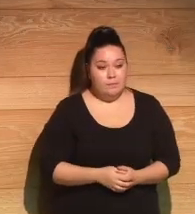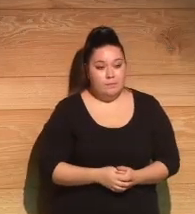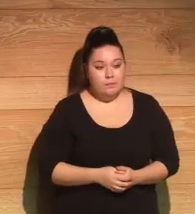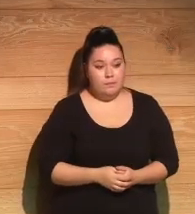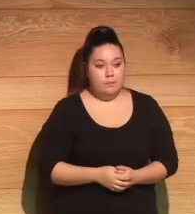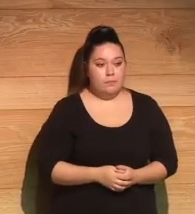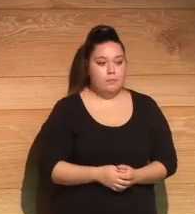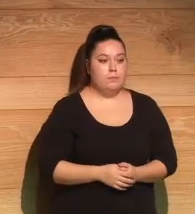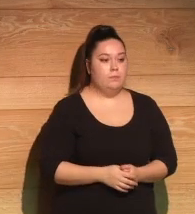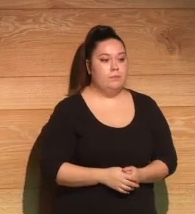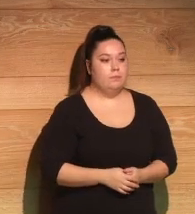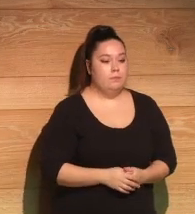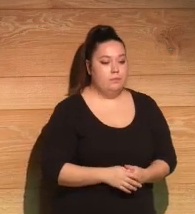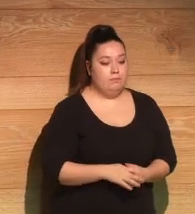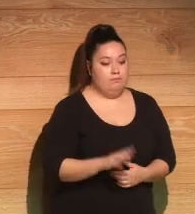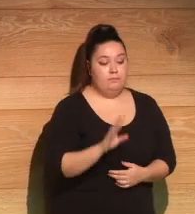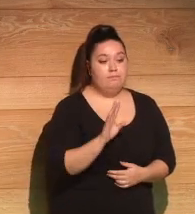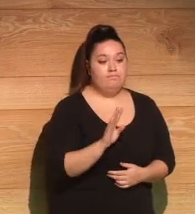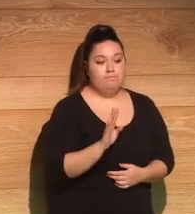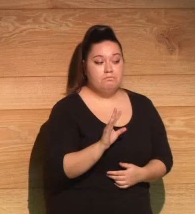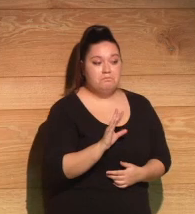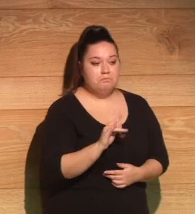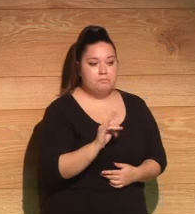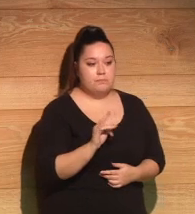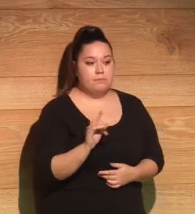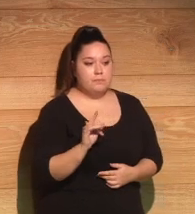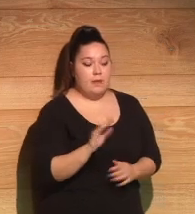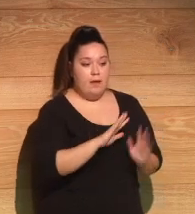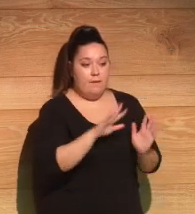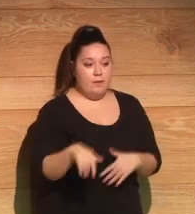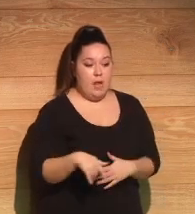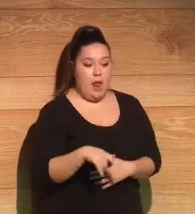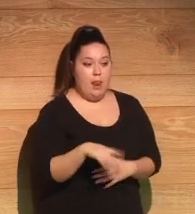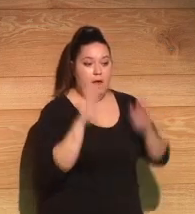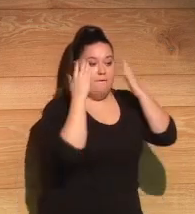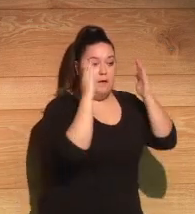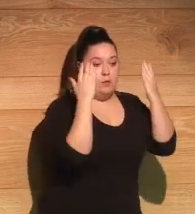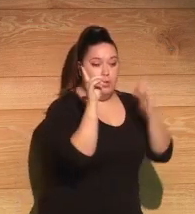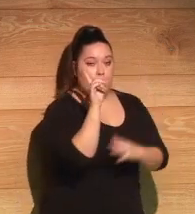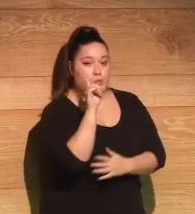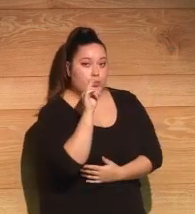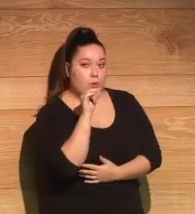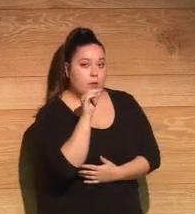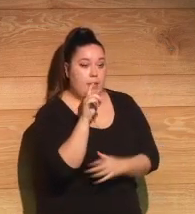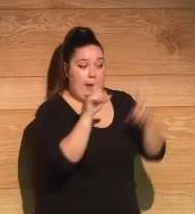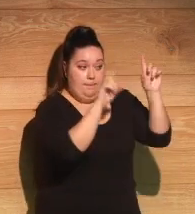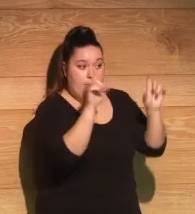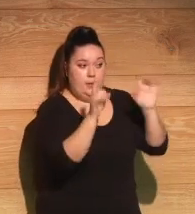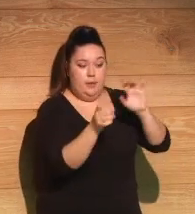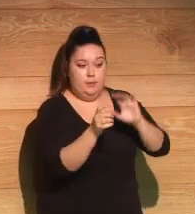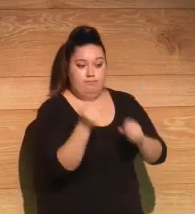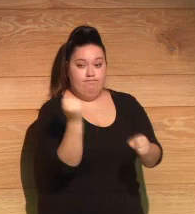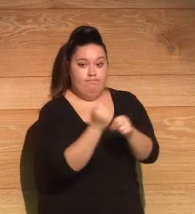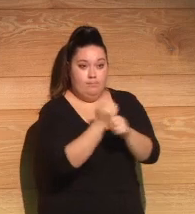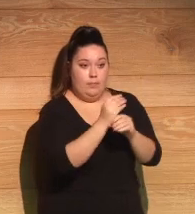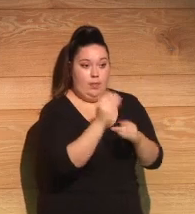Sí, sobre todo teniendo en cuenta que al final uno está trabajando para Facebook, para Twitter, para todas estas empresas que